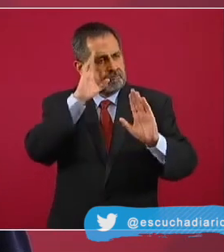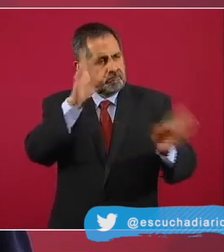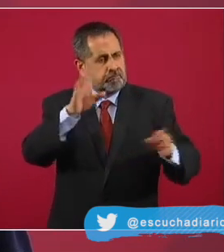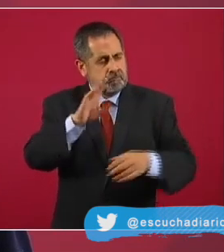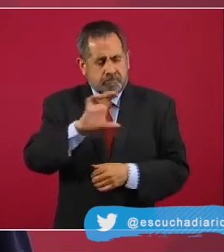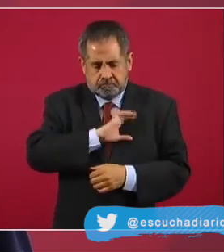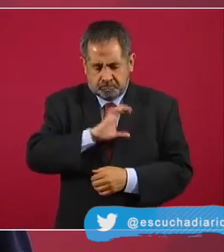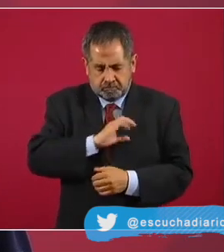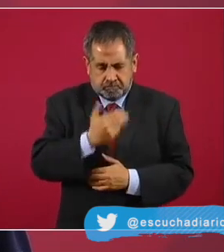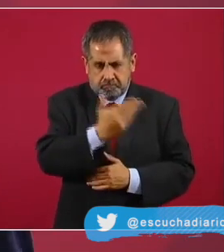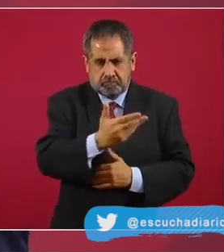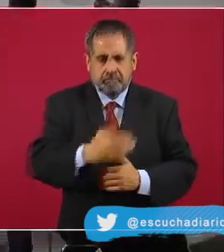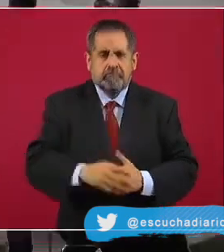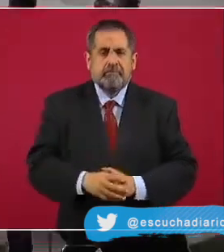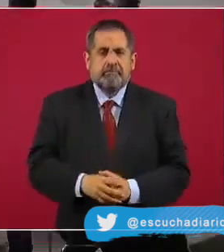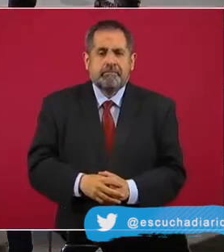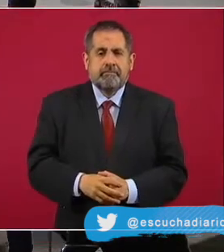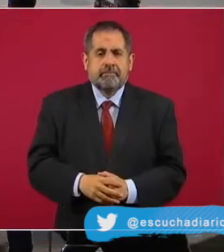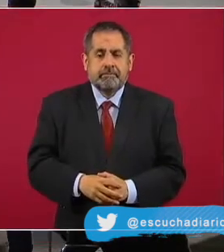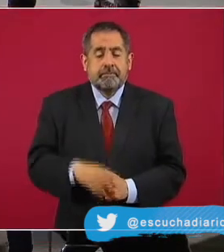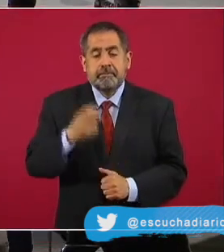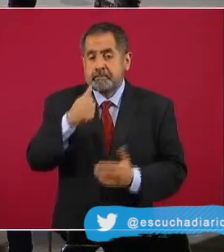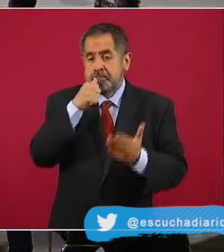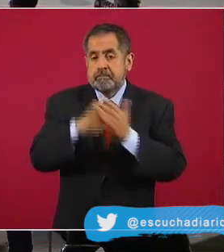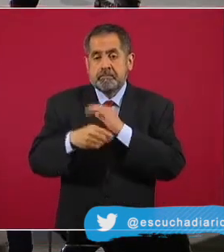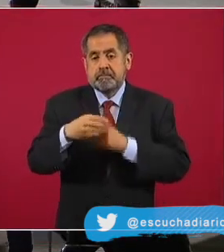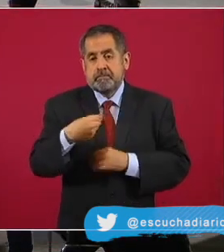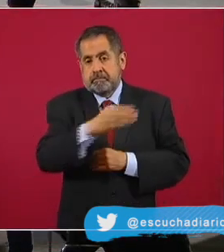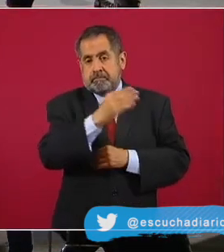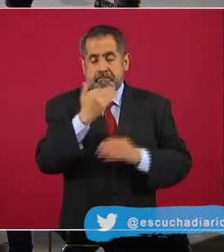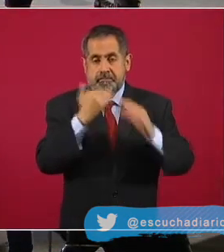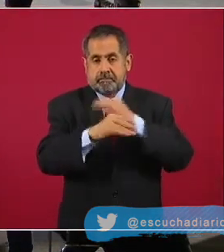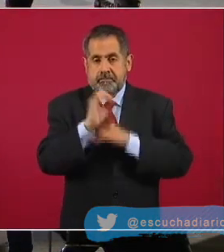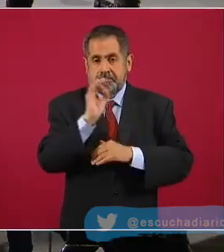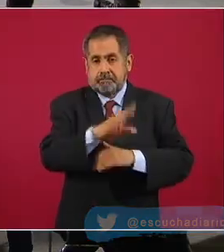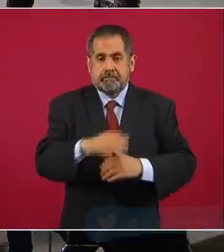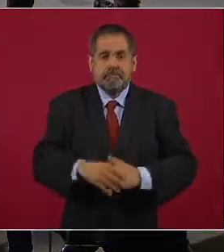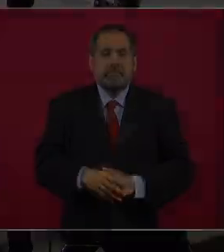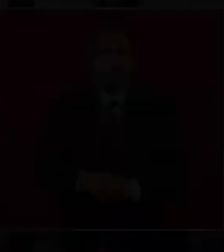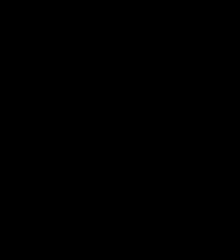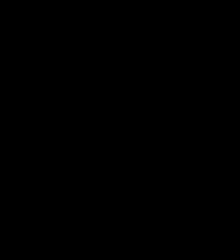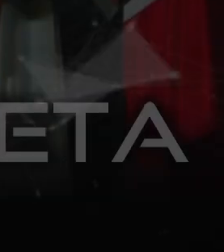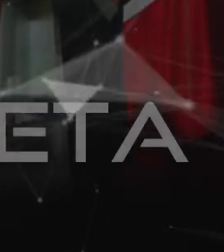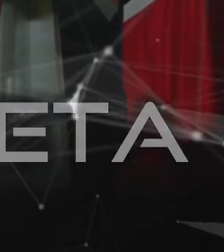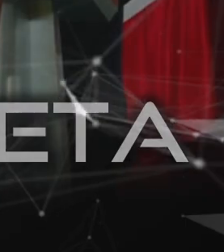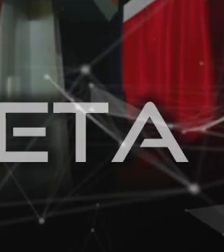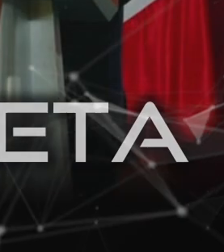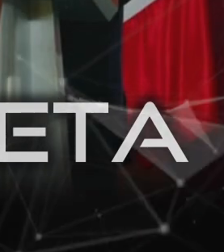afectuoso. Esta es la carta que enviamos.